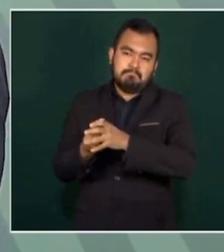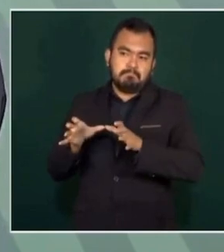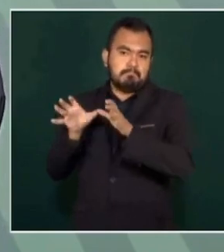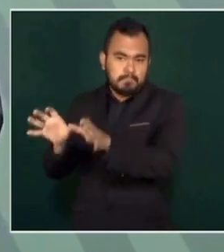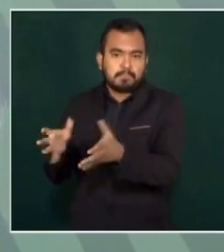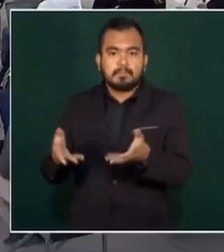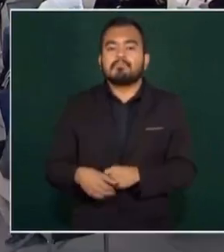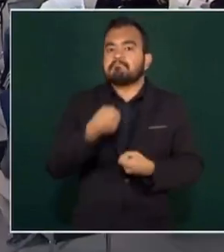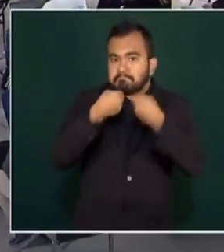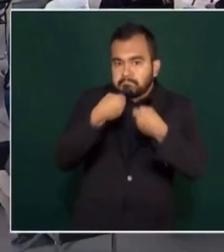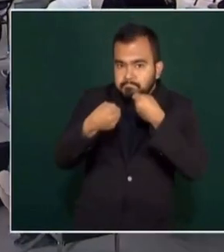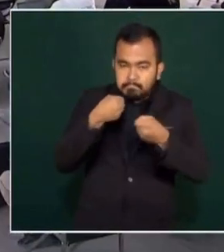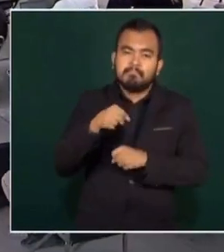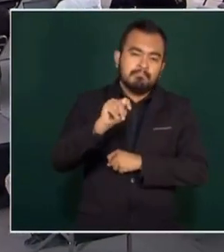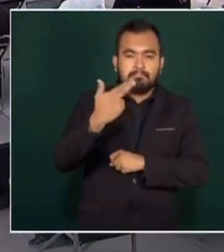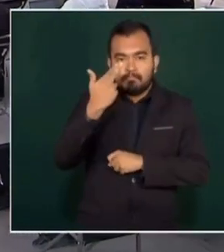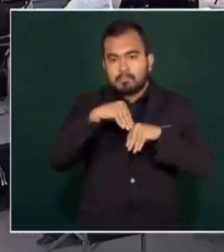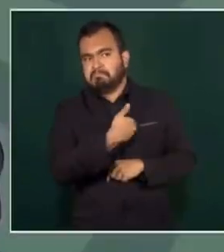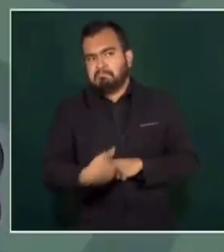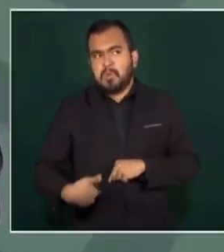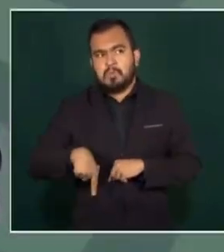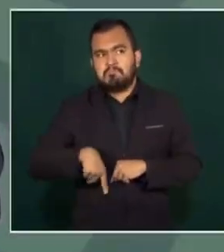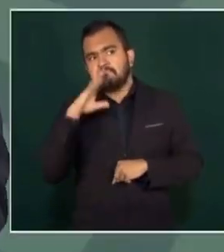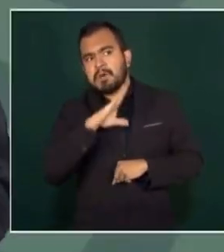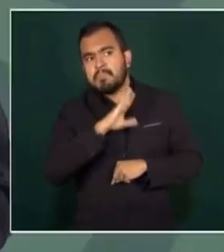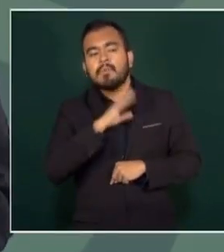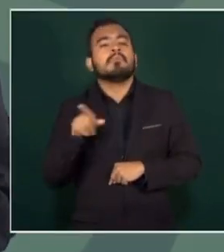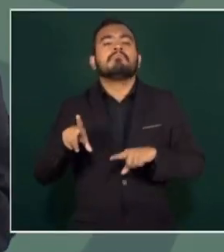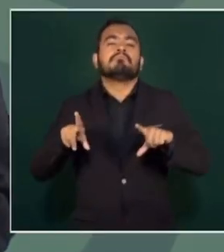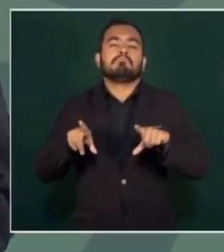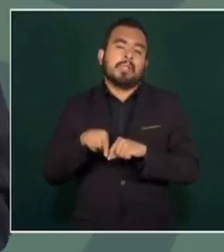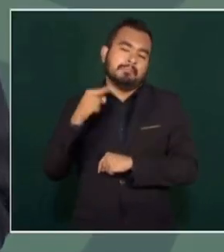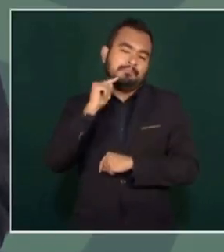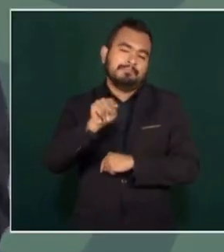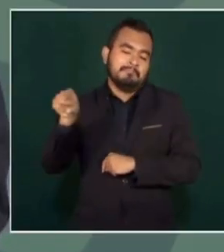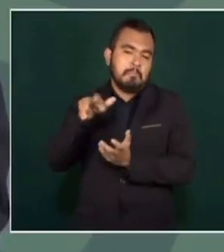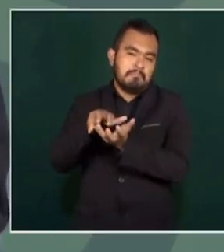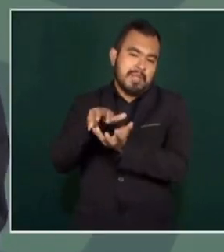Los medios de información, que no nos ven con buenos ojos, que nada más son la mayoría,